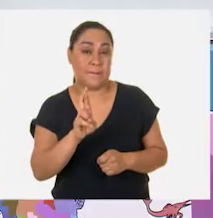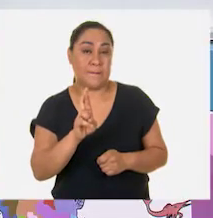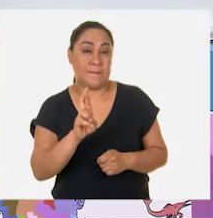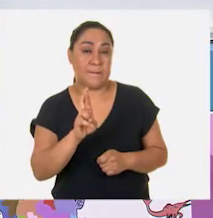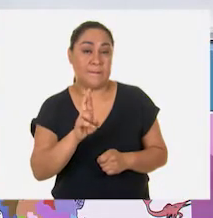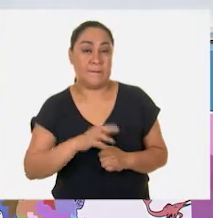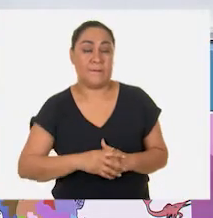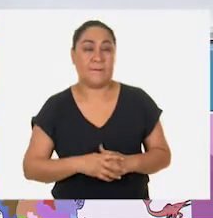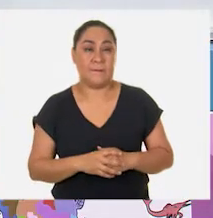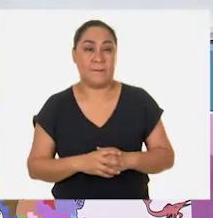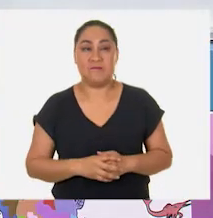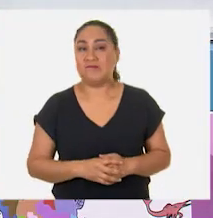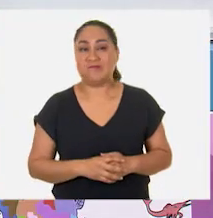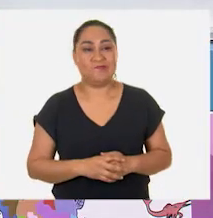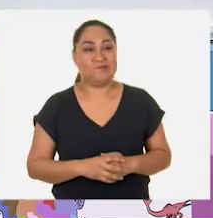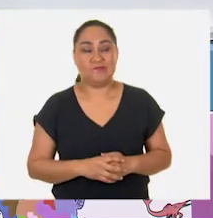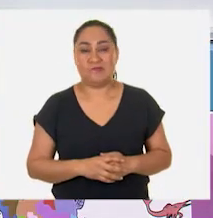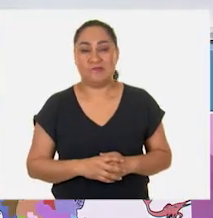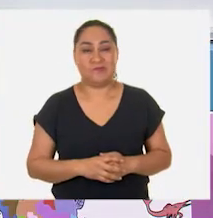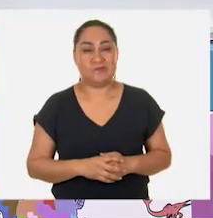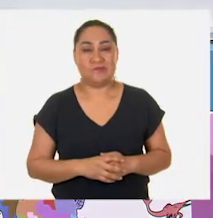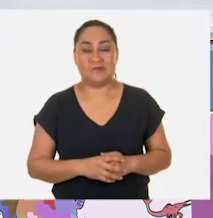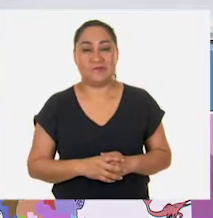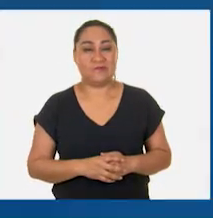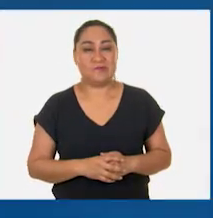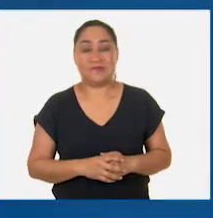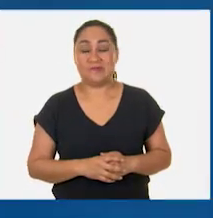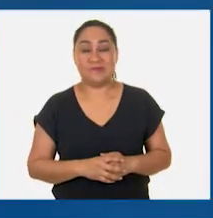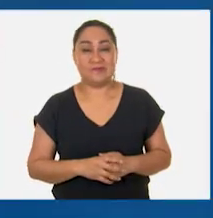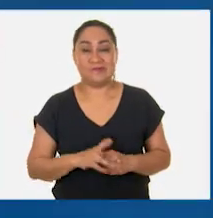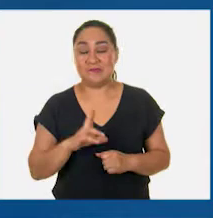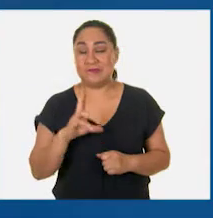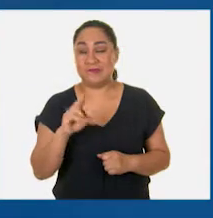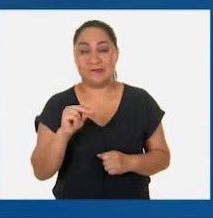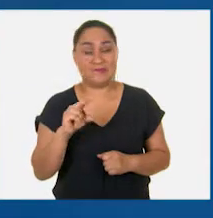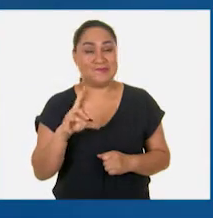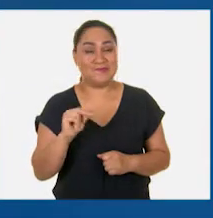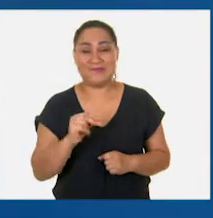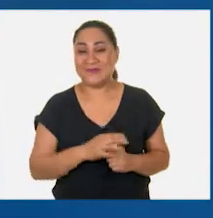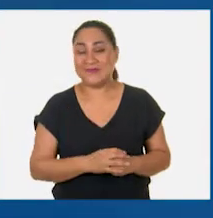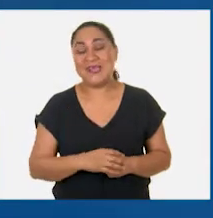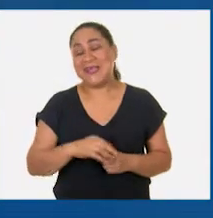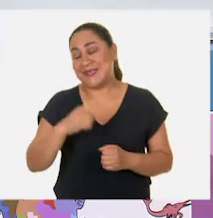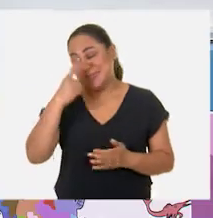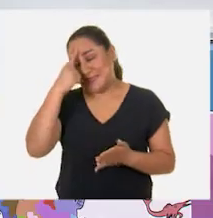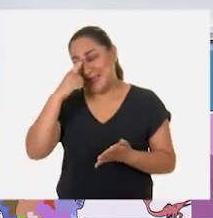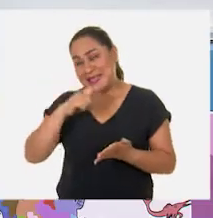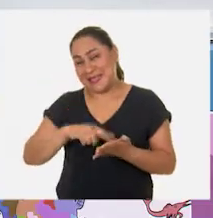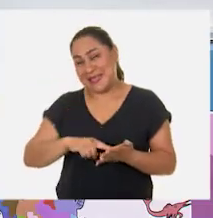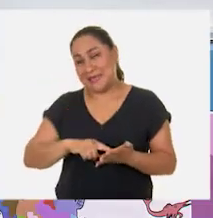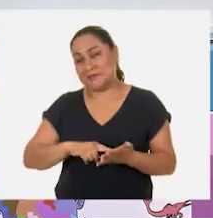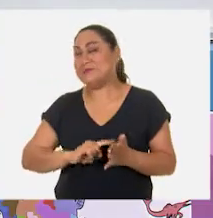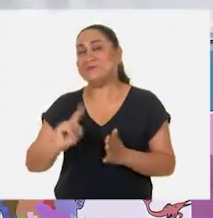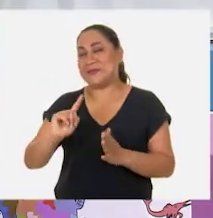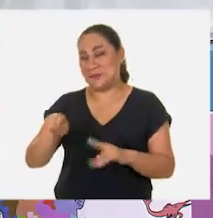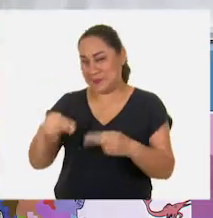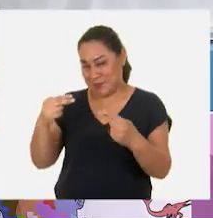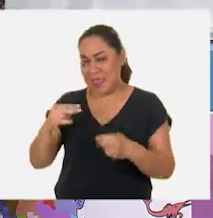No, ¿qué crees? No, me diga eso, maestra, no. No te creas, sí hay.